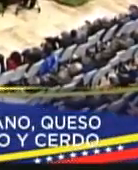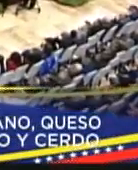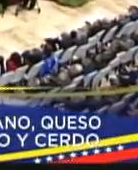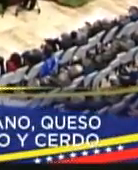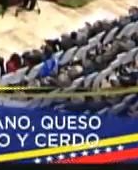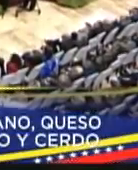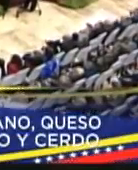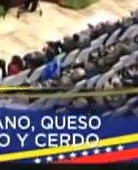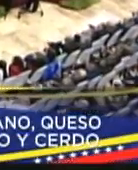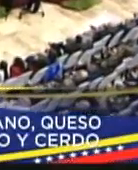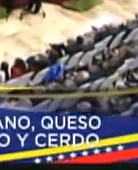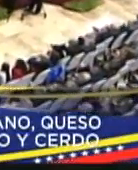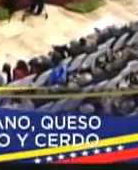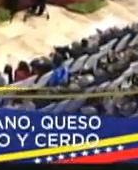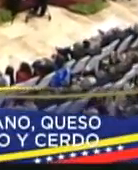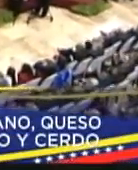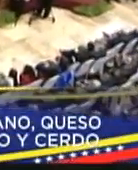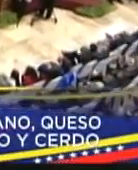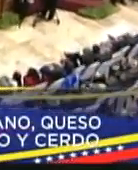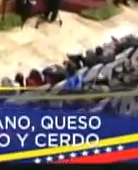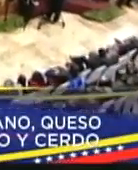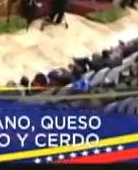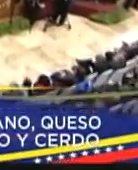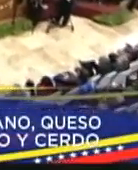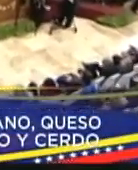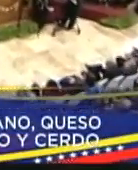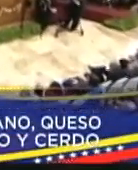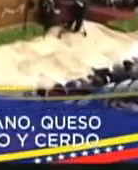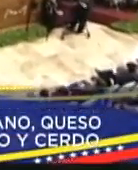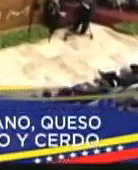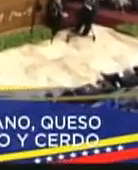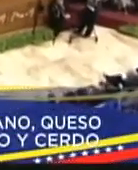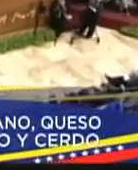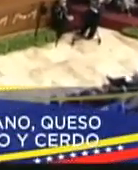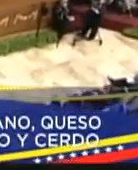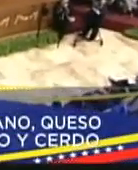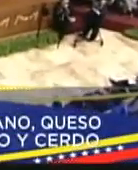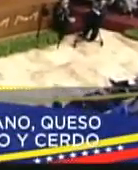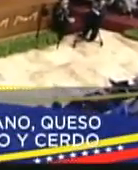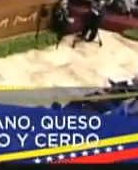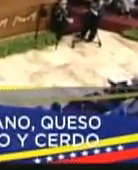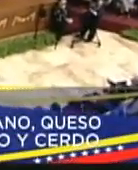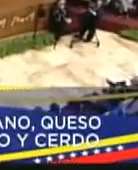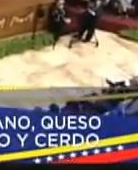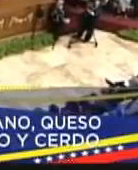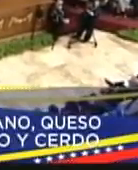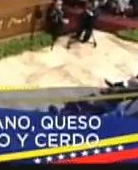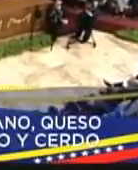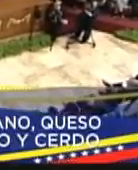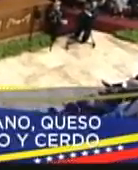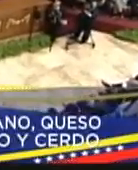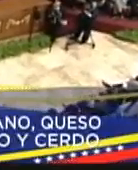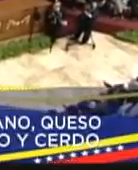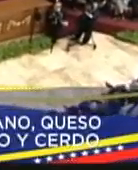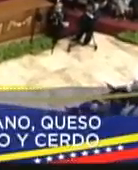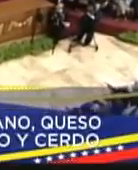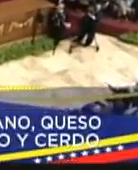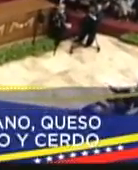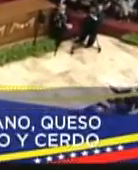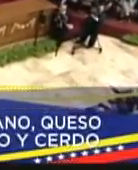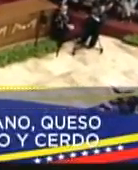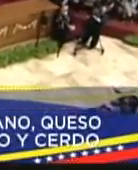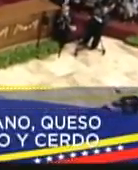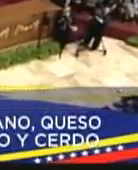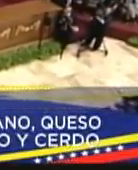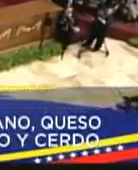una llamada y que el batazo de la suerte Ah que